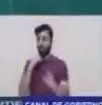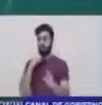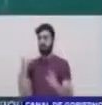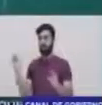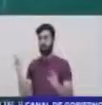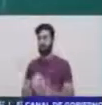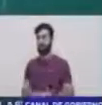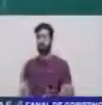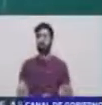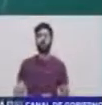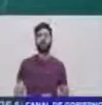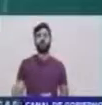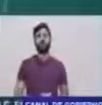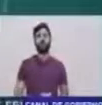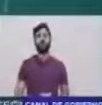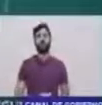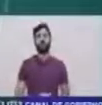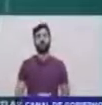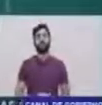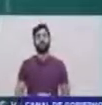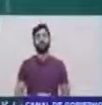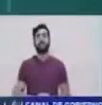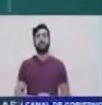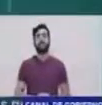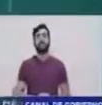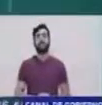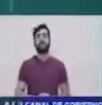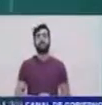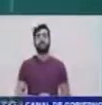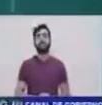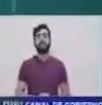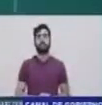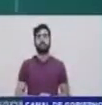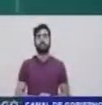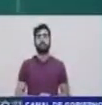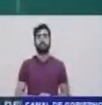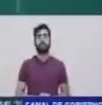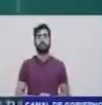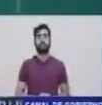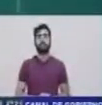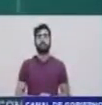de acá. Entonces voy a dibujarla,